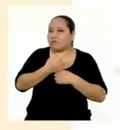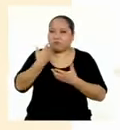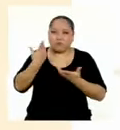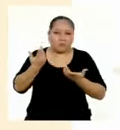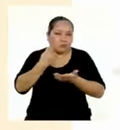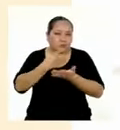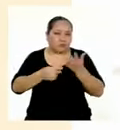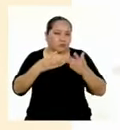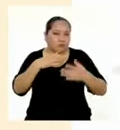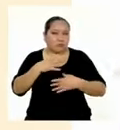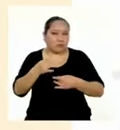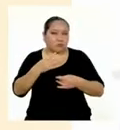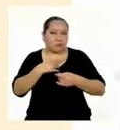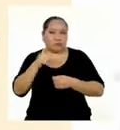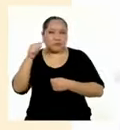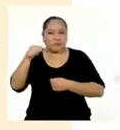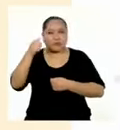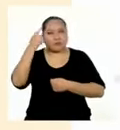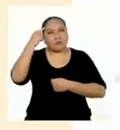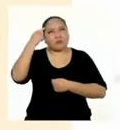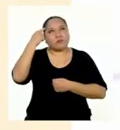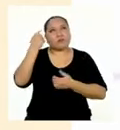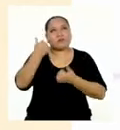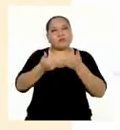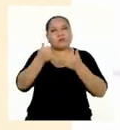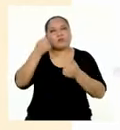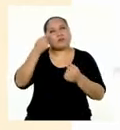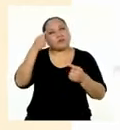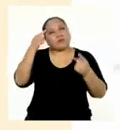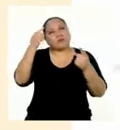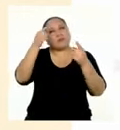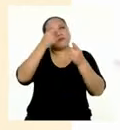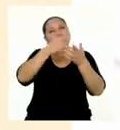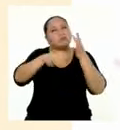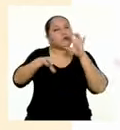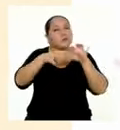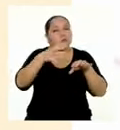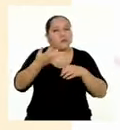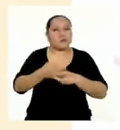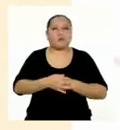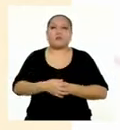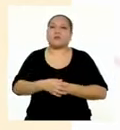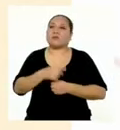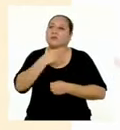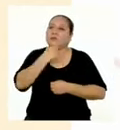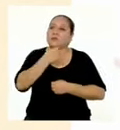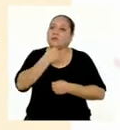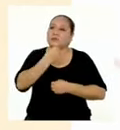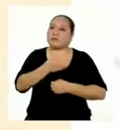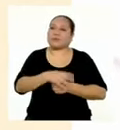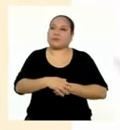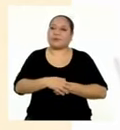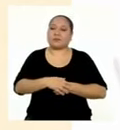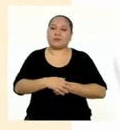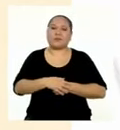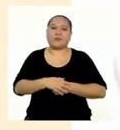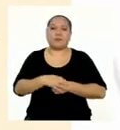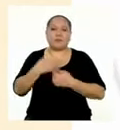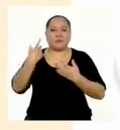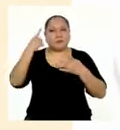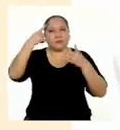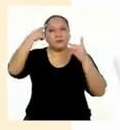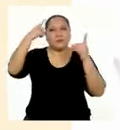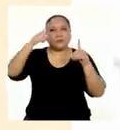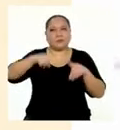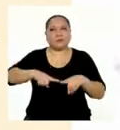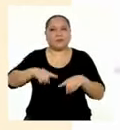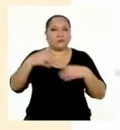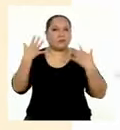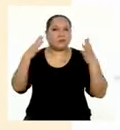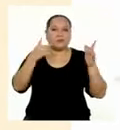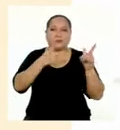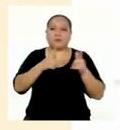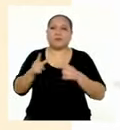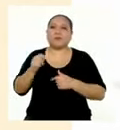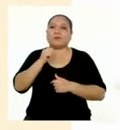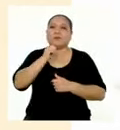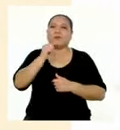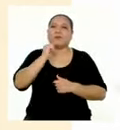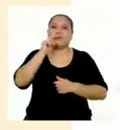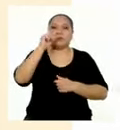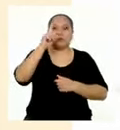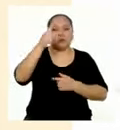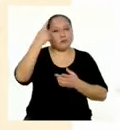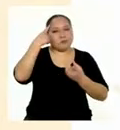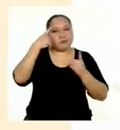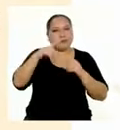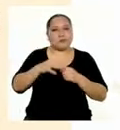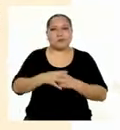tomando en cuenta esto, proponer qué nos gustaría hacer. Me gusta bastante. Ya tenemos este acuerdo listo. Solo